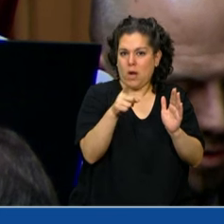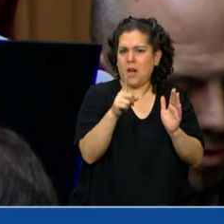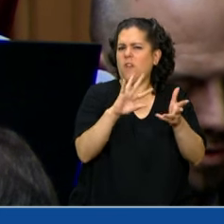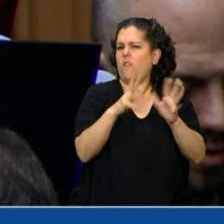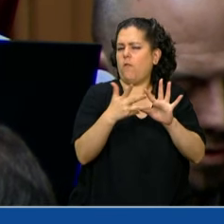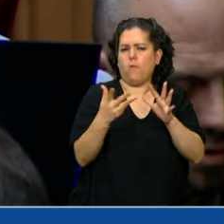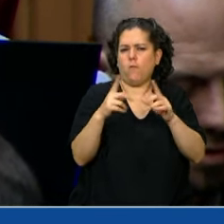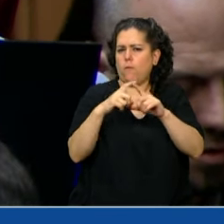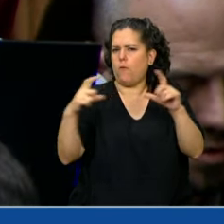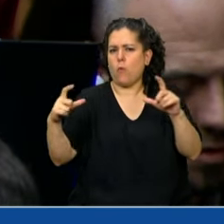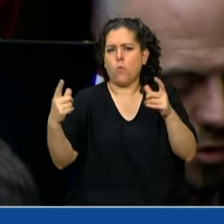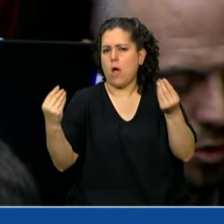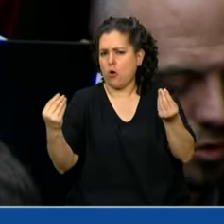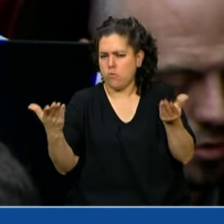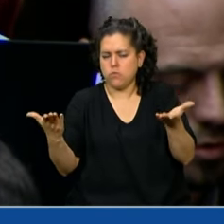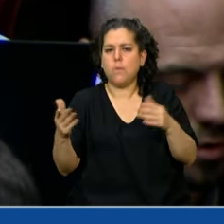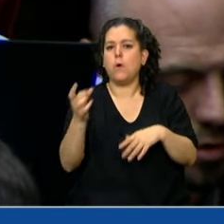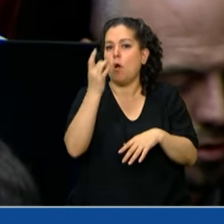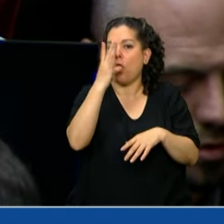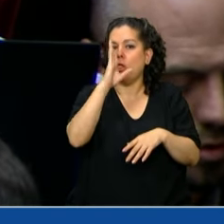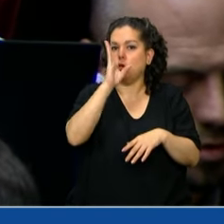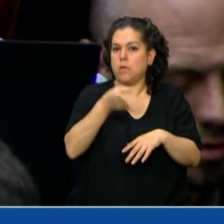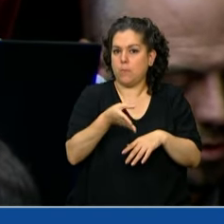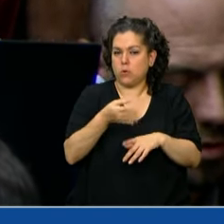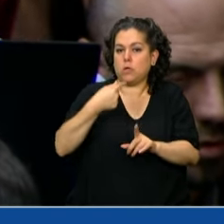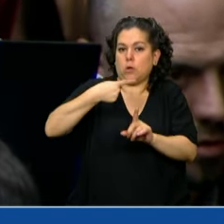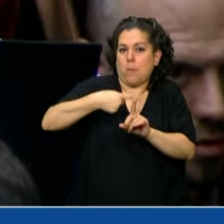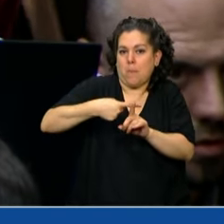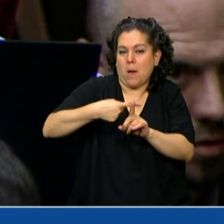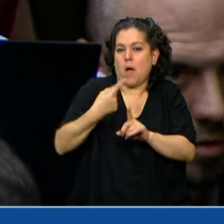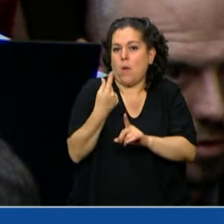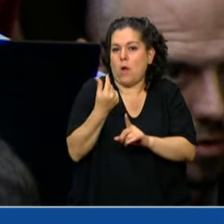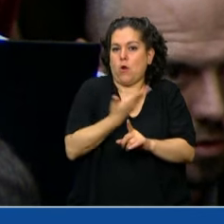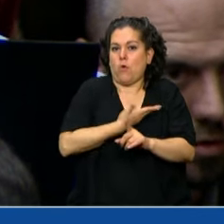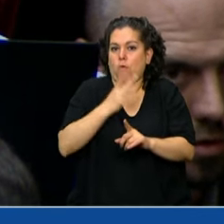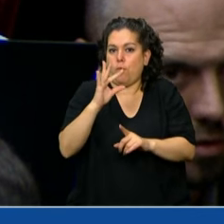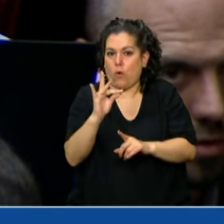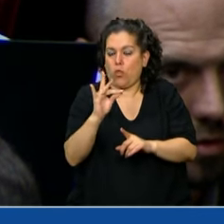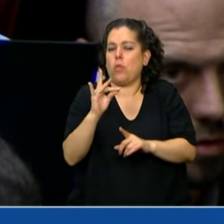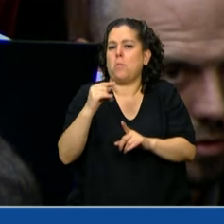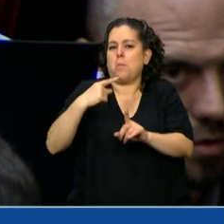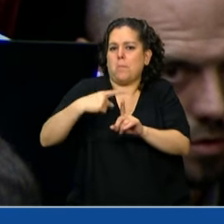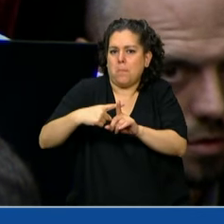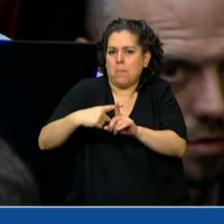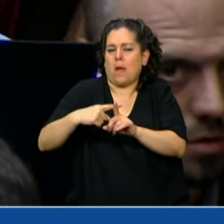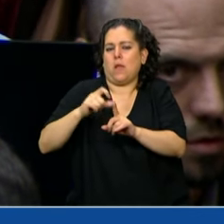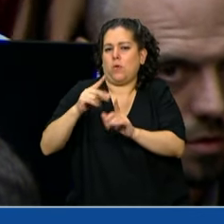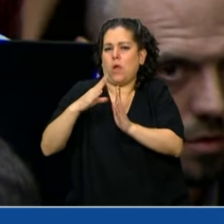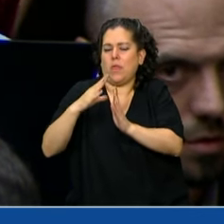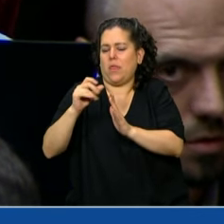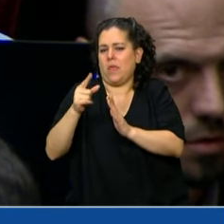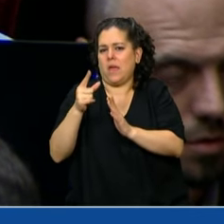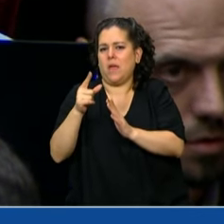la siguiente 12 por más valor fod menos valor de referencia 2